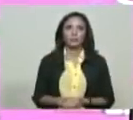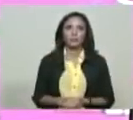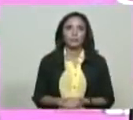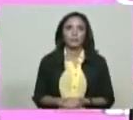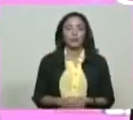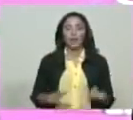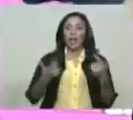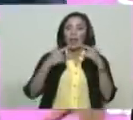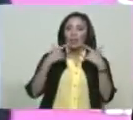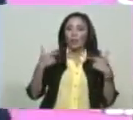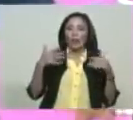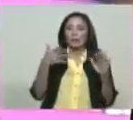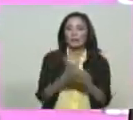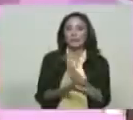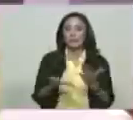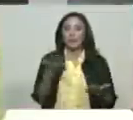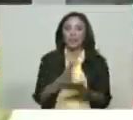lenguaje